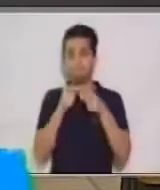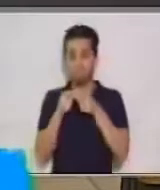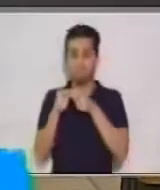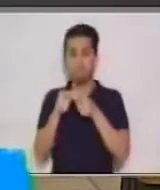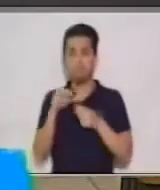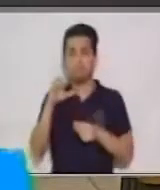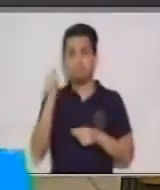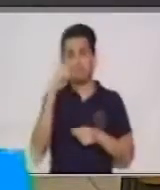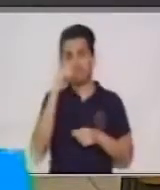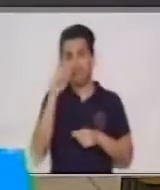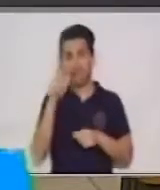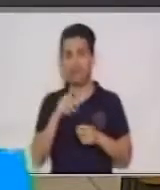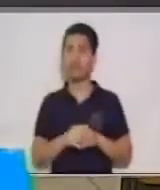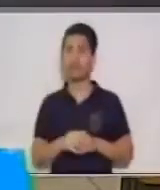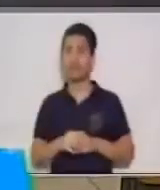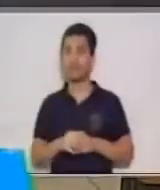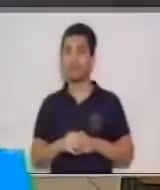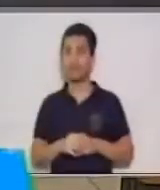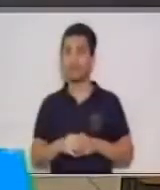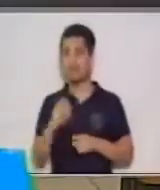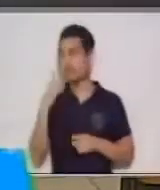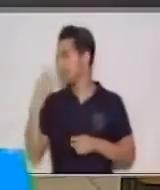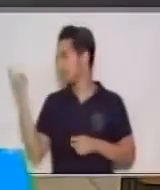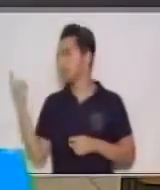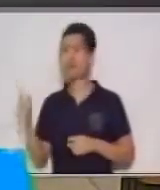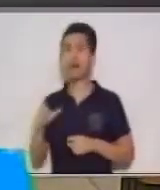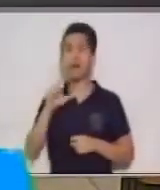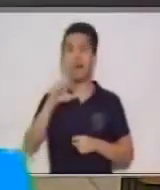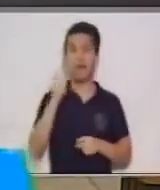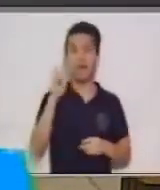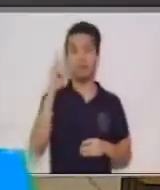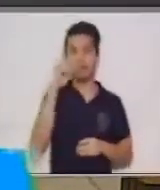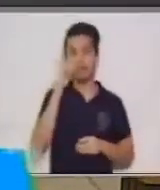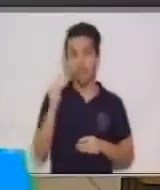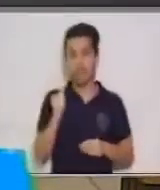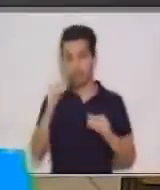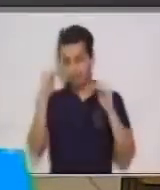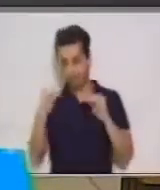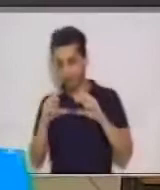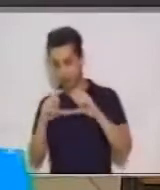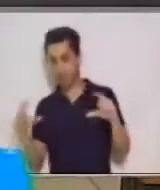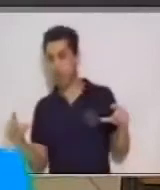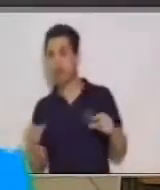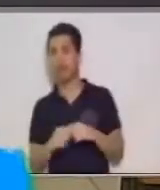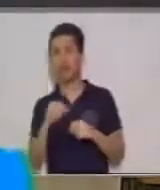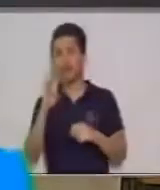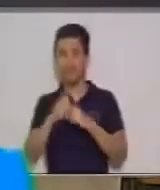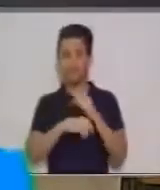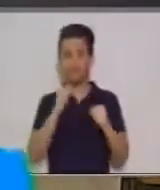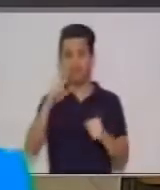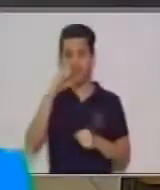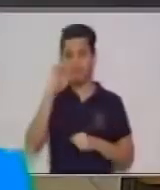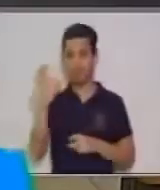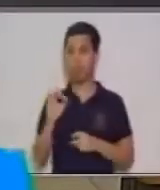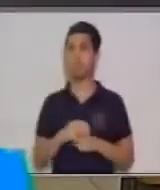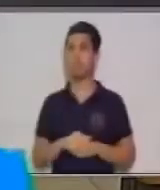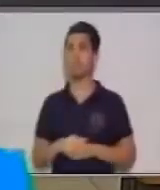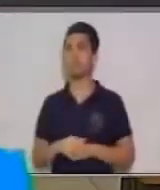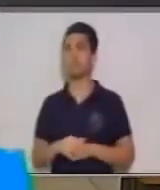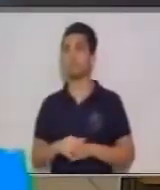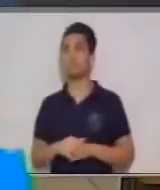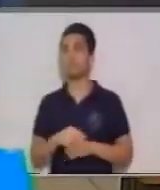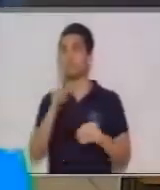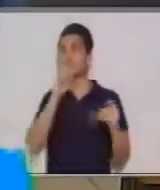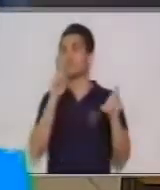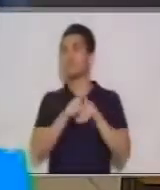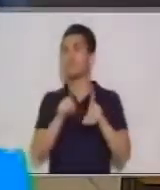antojo de algún pastelito. Entonces acá vas a encontrar las causas y abajo vas a ubicar los efectos. También